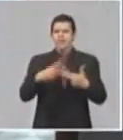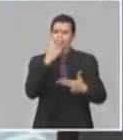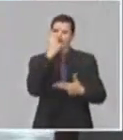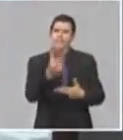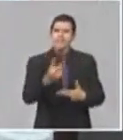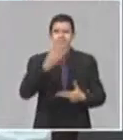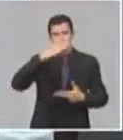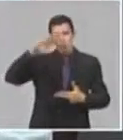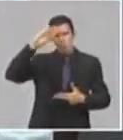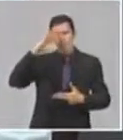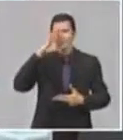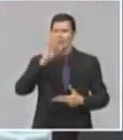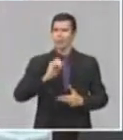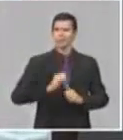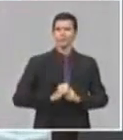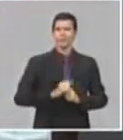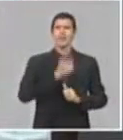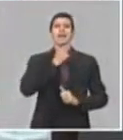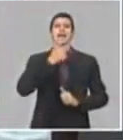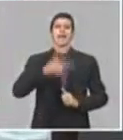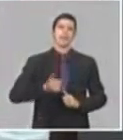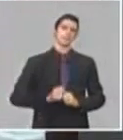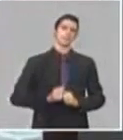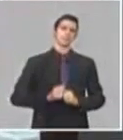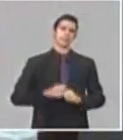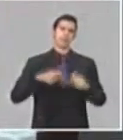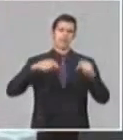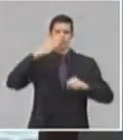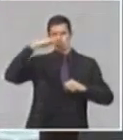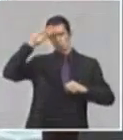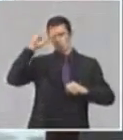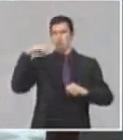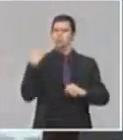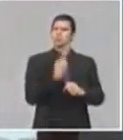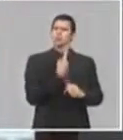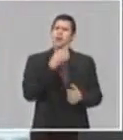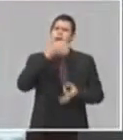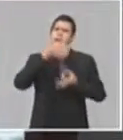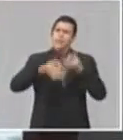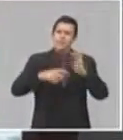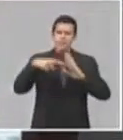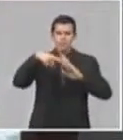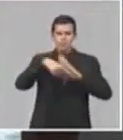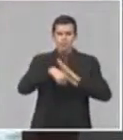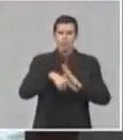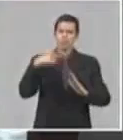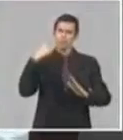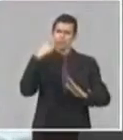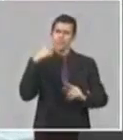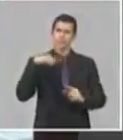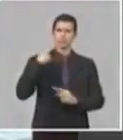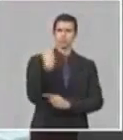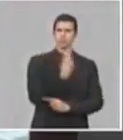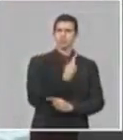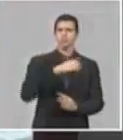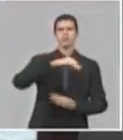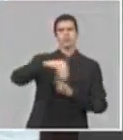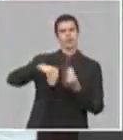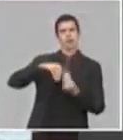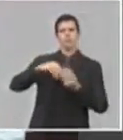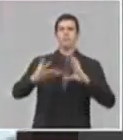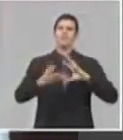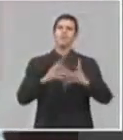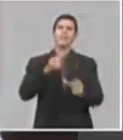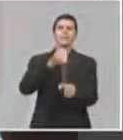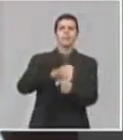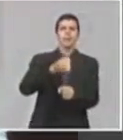hacen y aquí se va a explicar con toda transparencia en cada momento de manera gradual en la